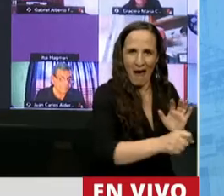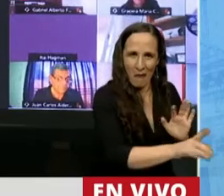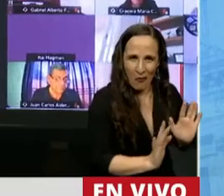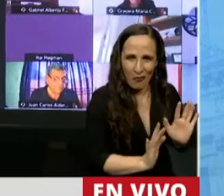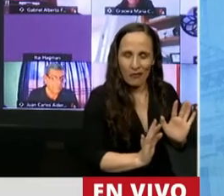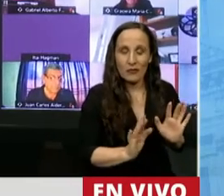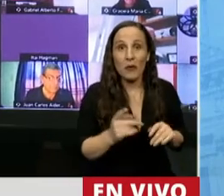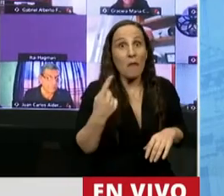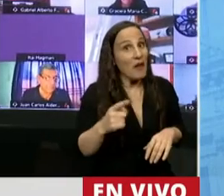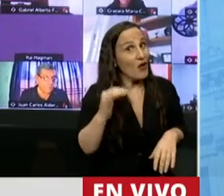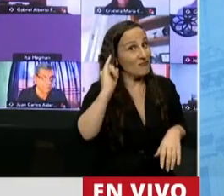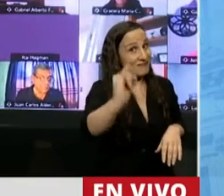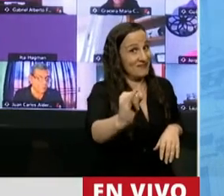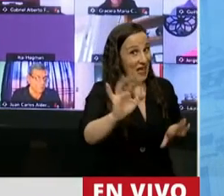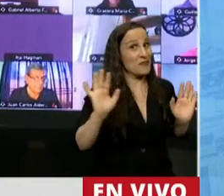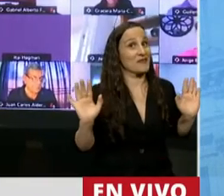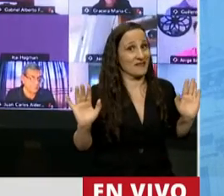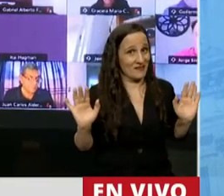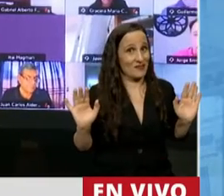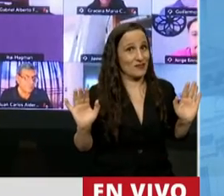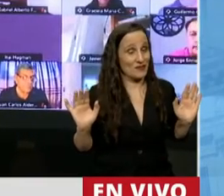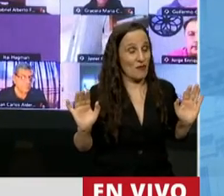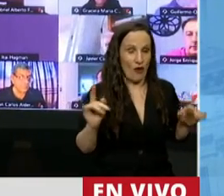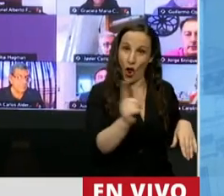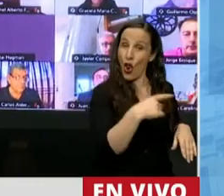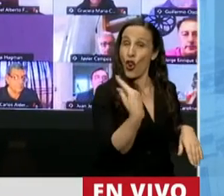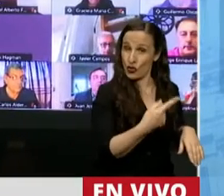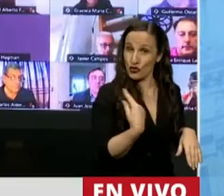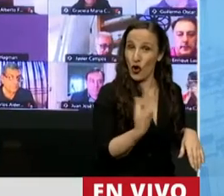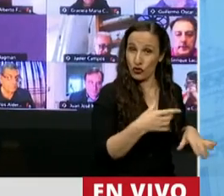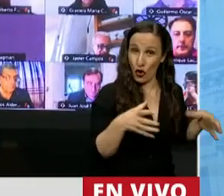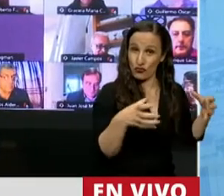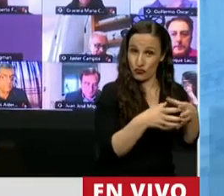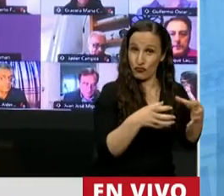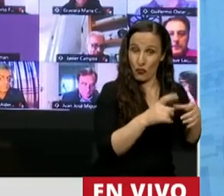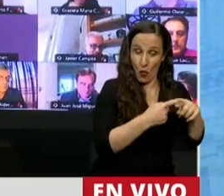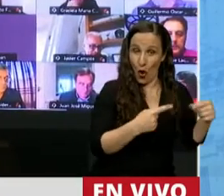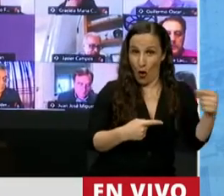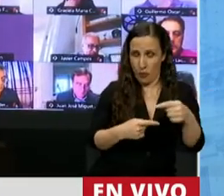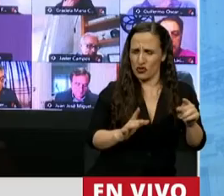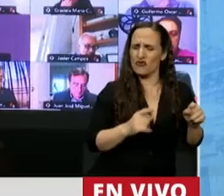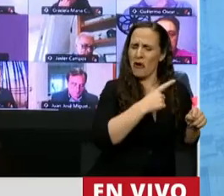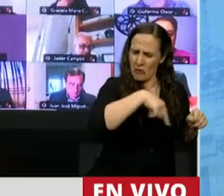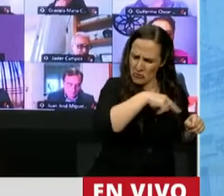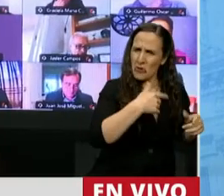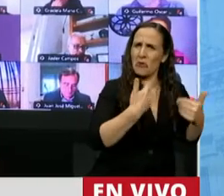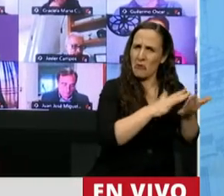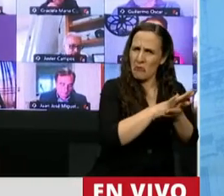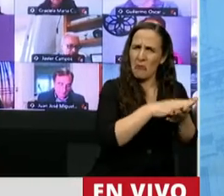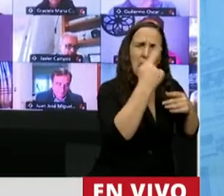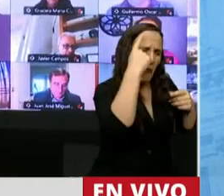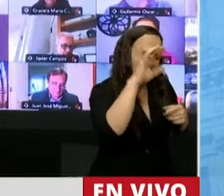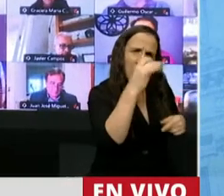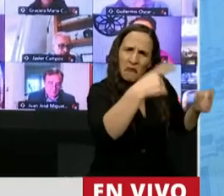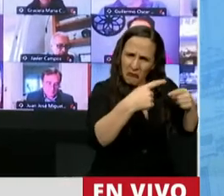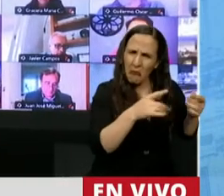Pero les voy a dar una mala noticia. Nosotros, desde la oposición, saldaremos rápidamente nuestras